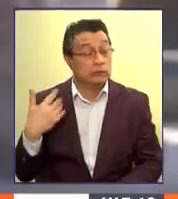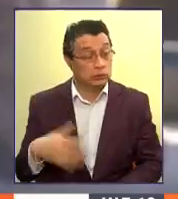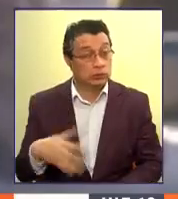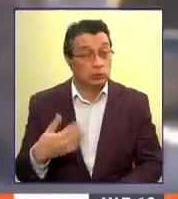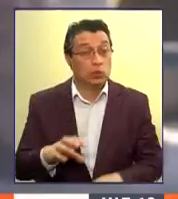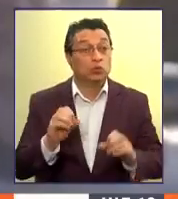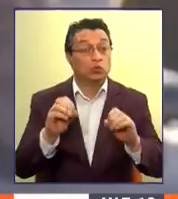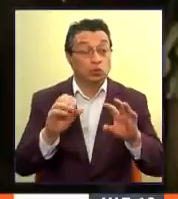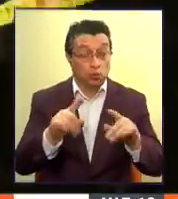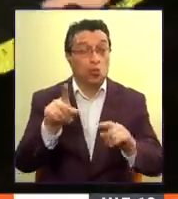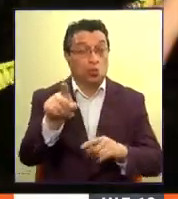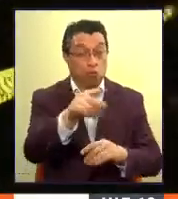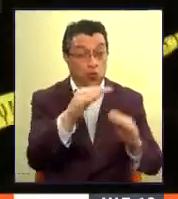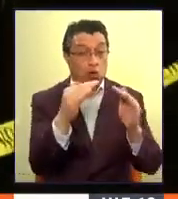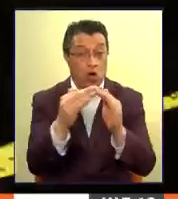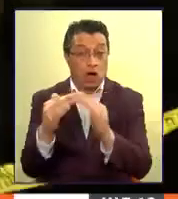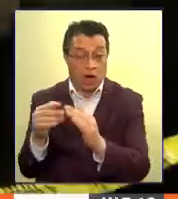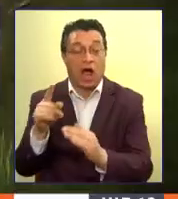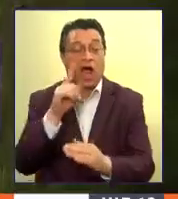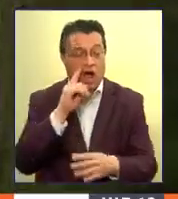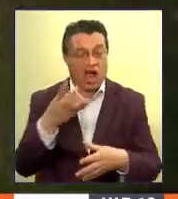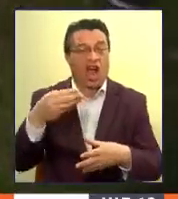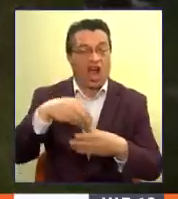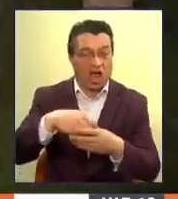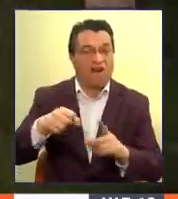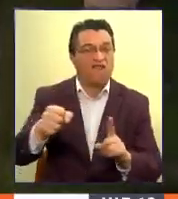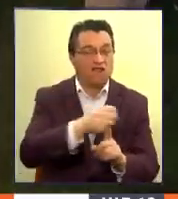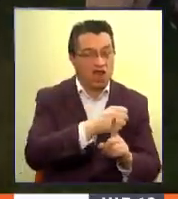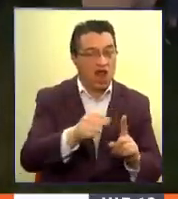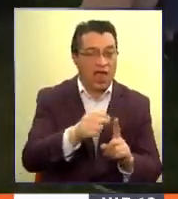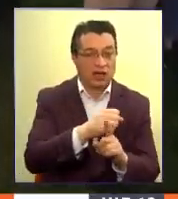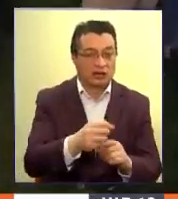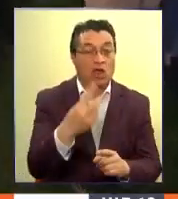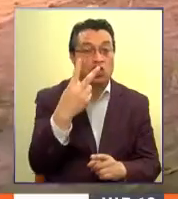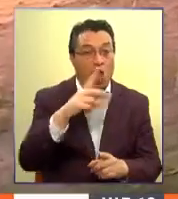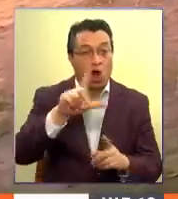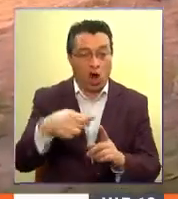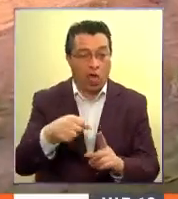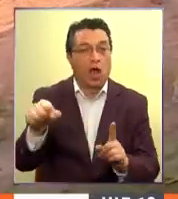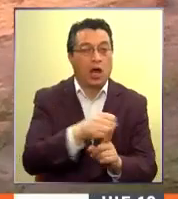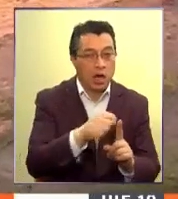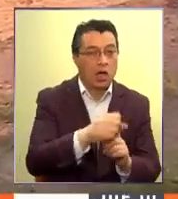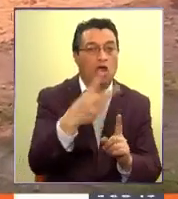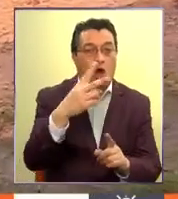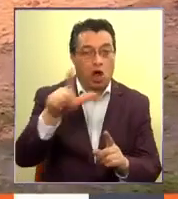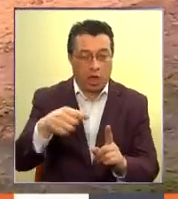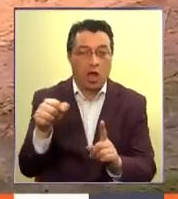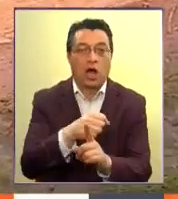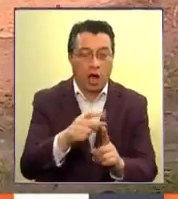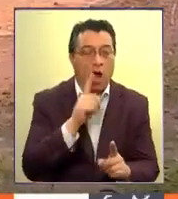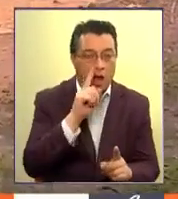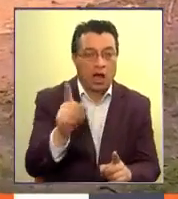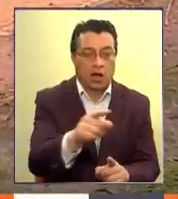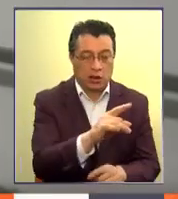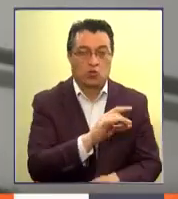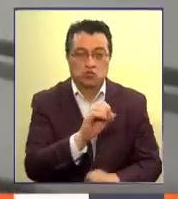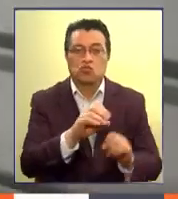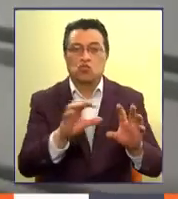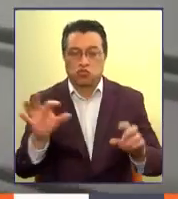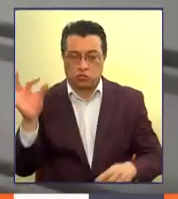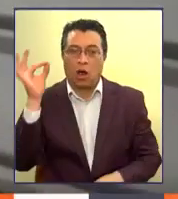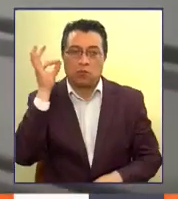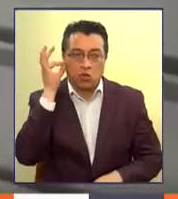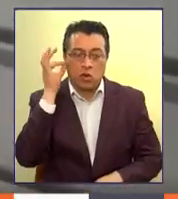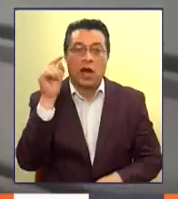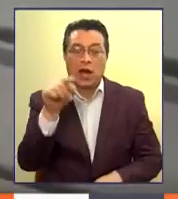de puertas en Chile, la violencia se vive una vez cada dos horas. Es saber que para tantas mujeres, su casa se